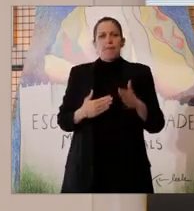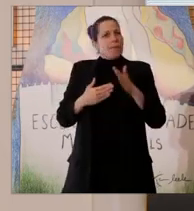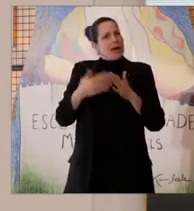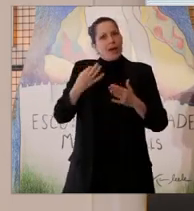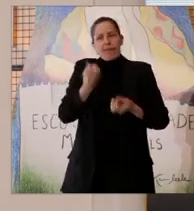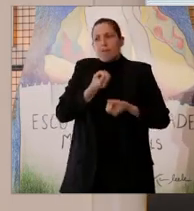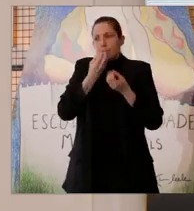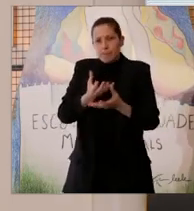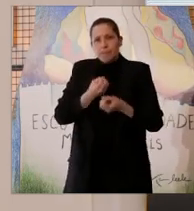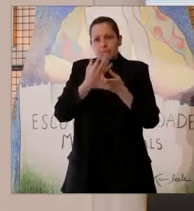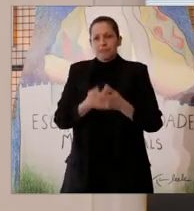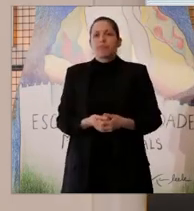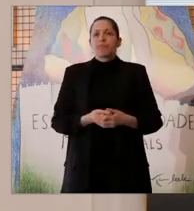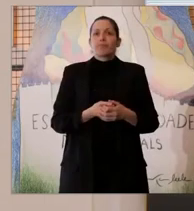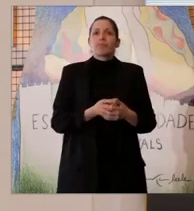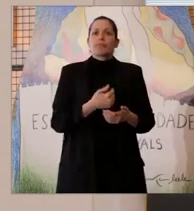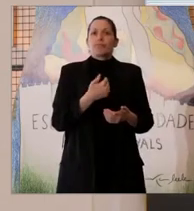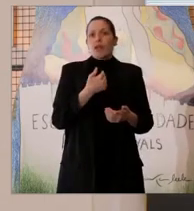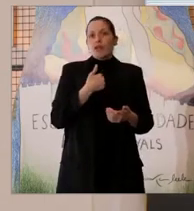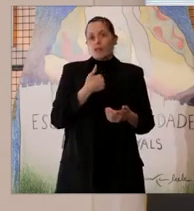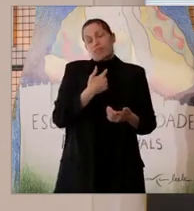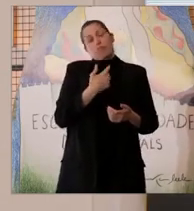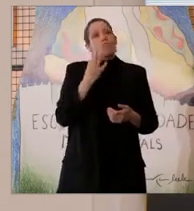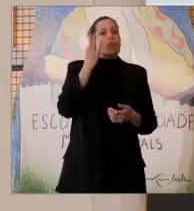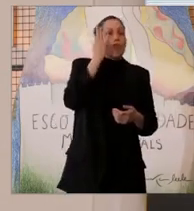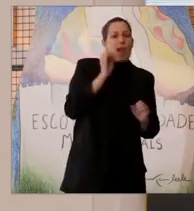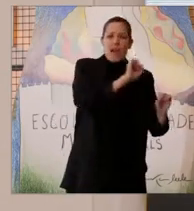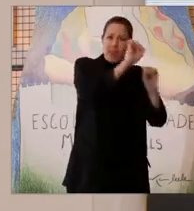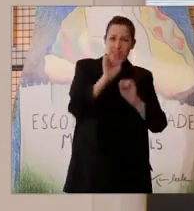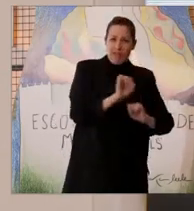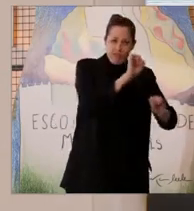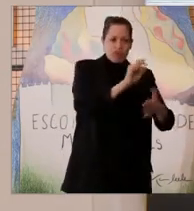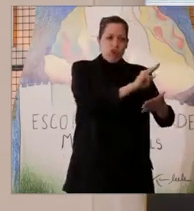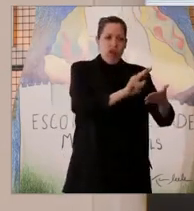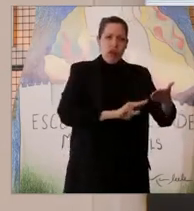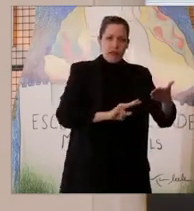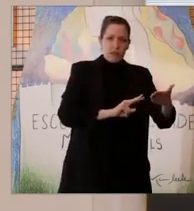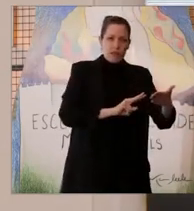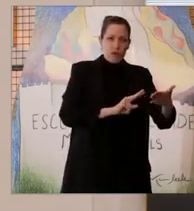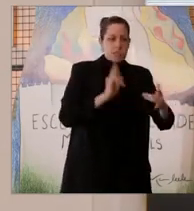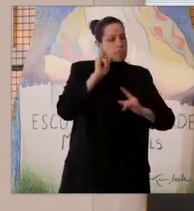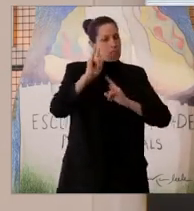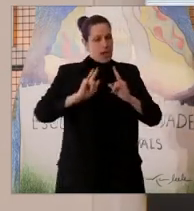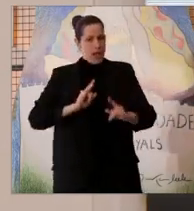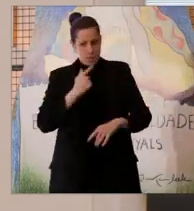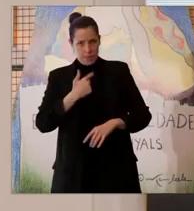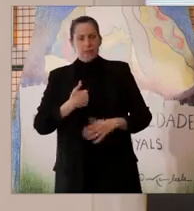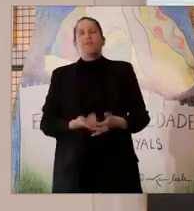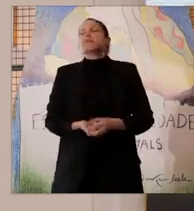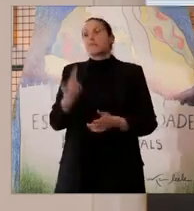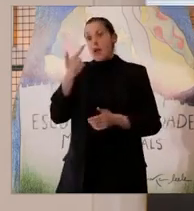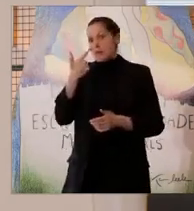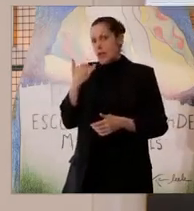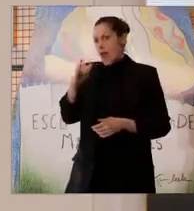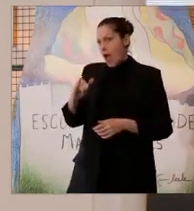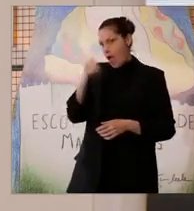escribió soledad alcaide que es nuestra defensora del lector y me dice tengo aquí un señor que dice que hay